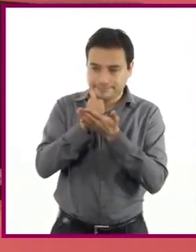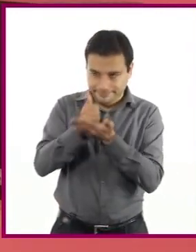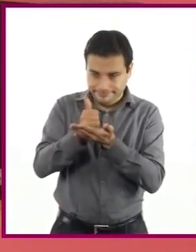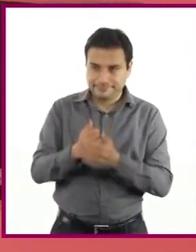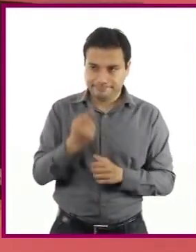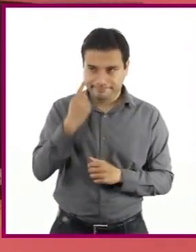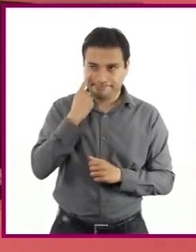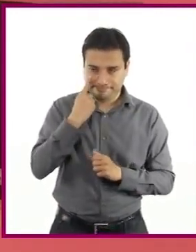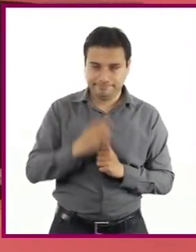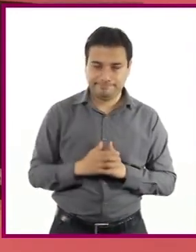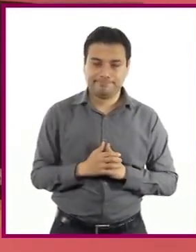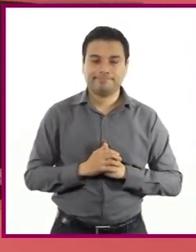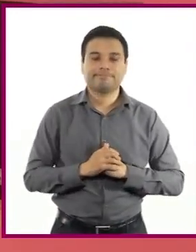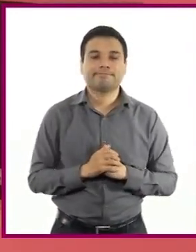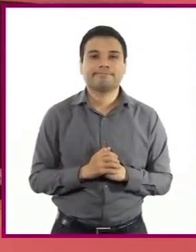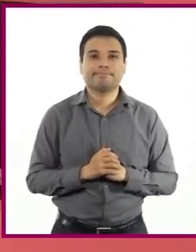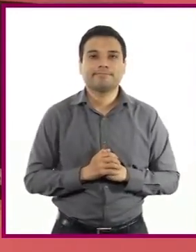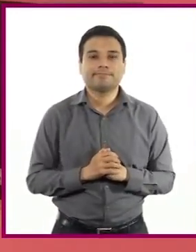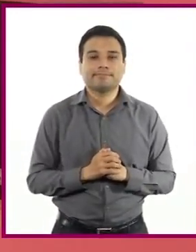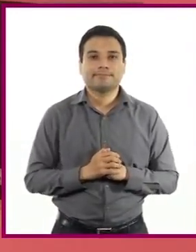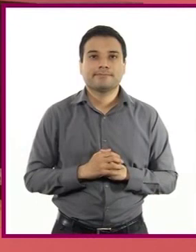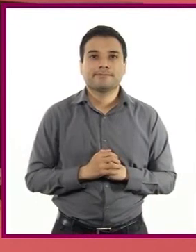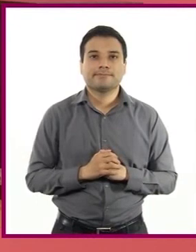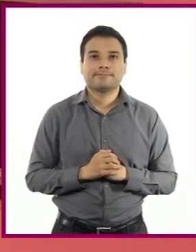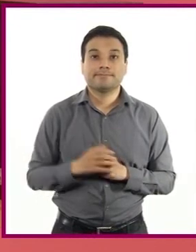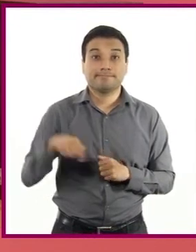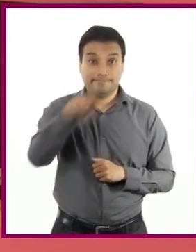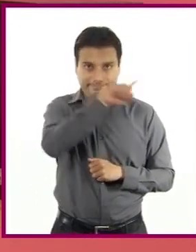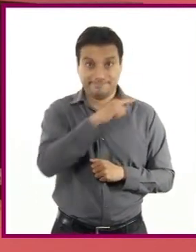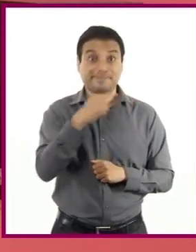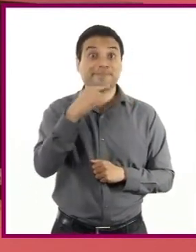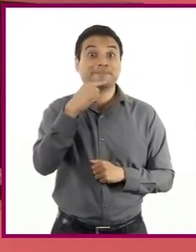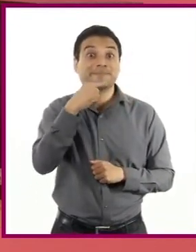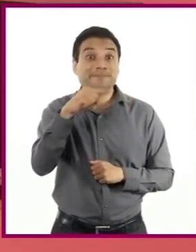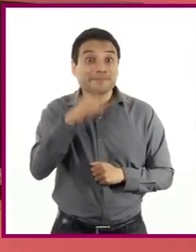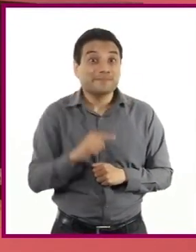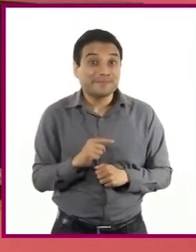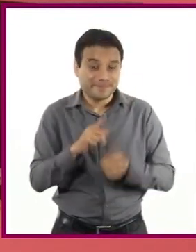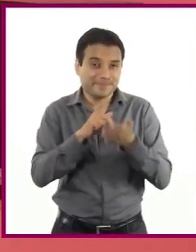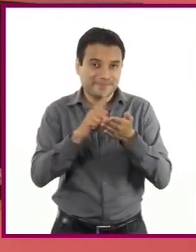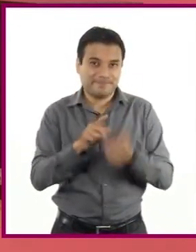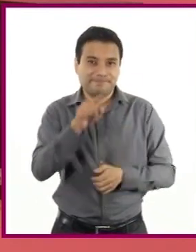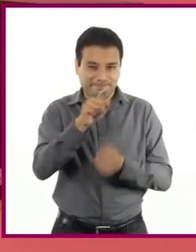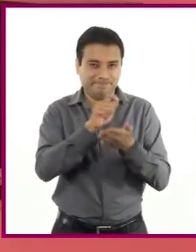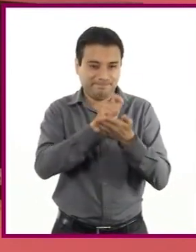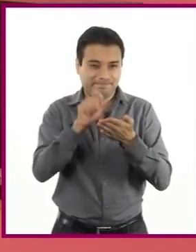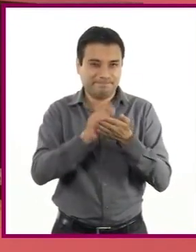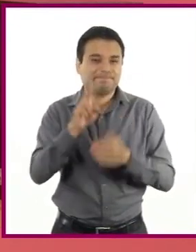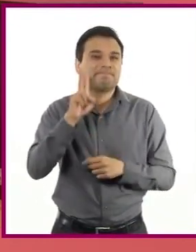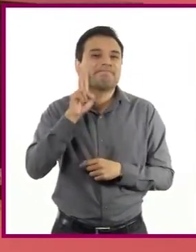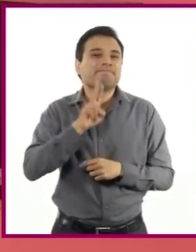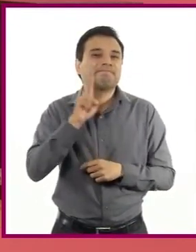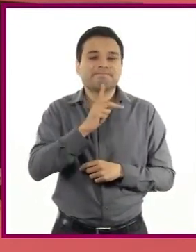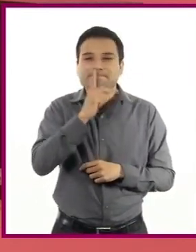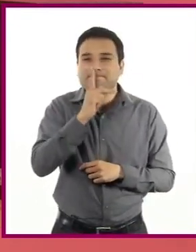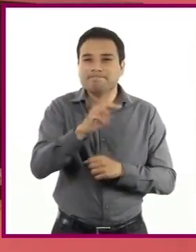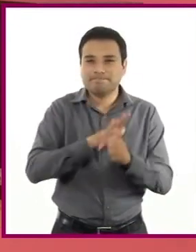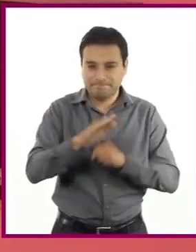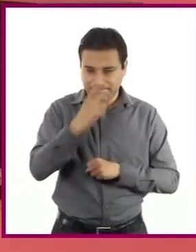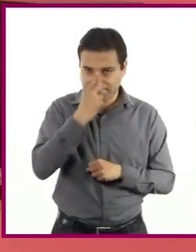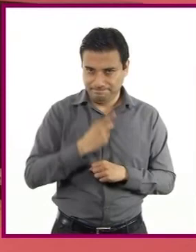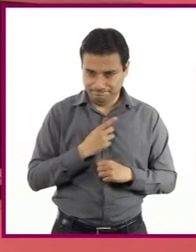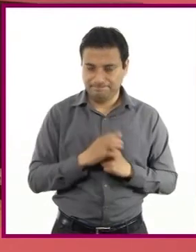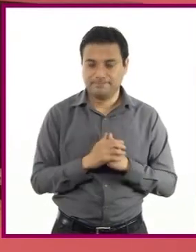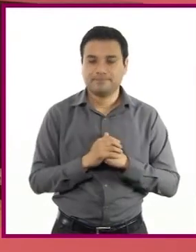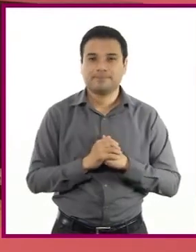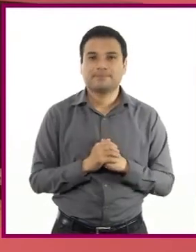casa son expertos en resolver crucigramas. Tomen un lápiz o un bolígrafo y escriban la palabra que va en cada casillero de acuerdo con lo aprendido en